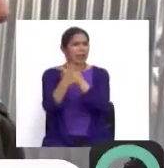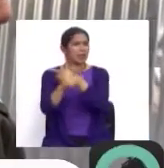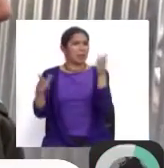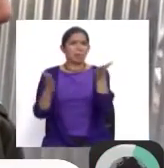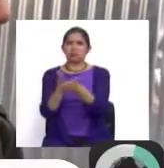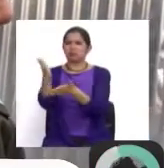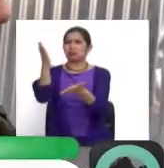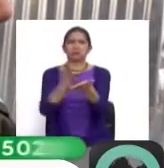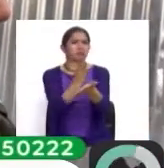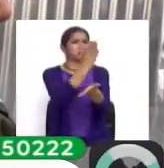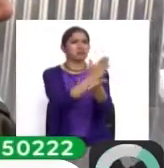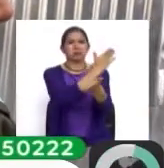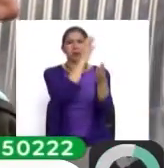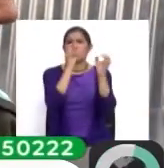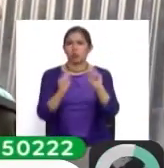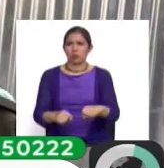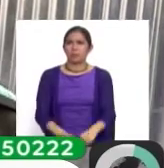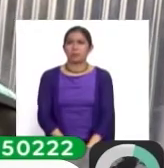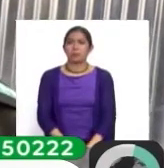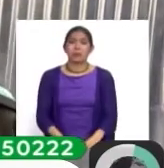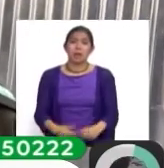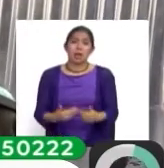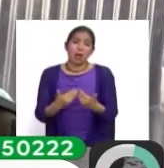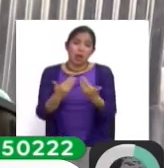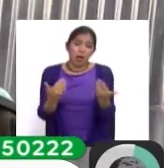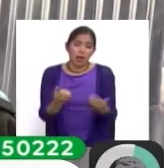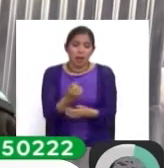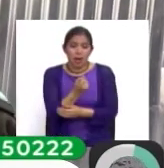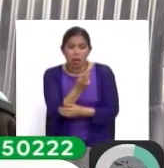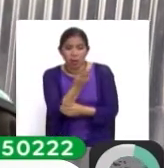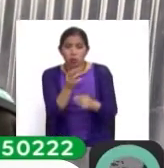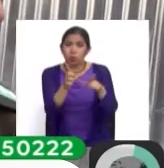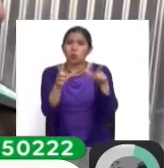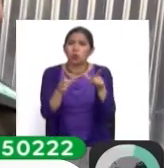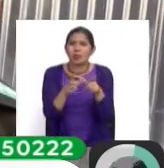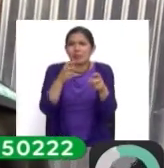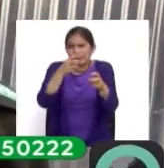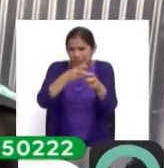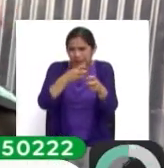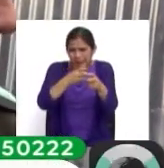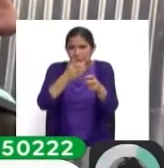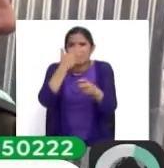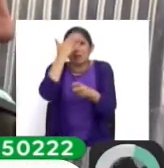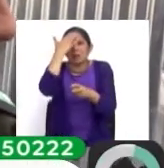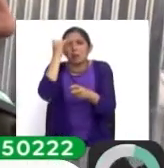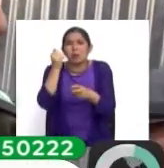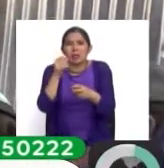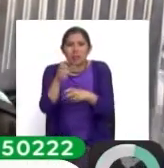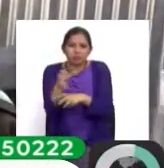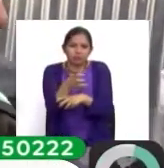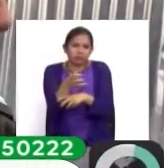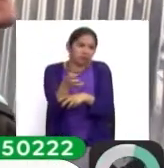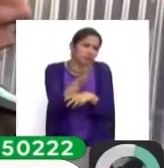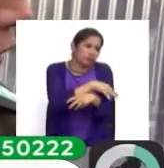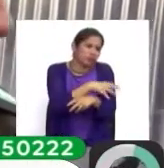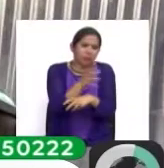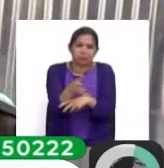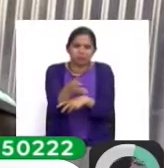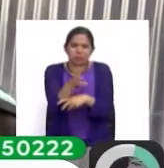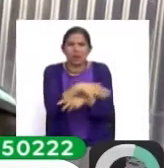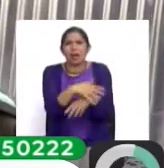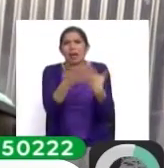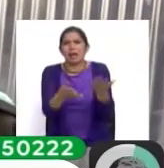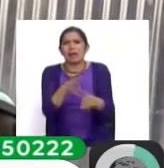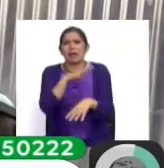Hay lugares de que están siendo dificultosos por la situación de las maquinarias, ¿no? Había promontorios